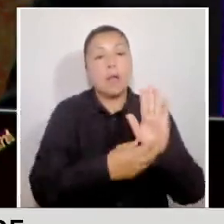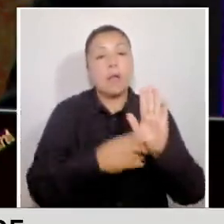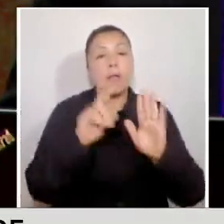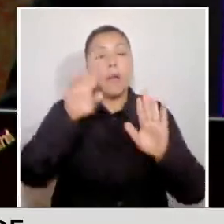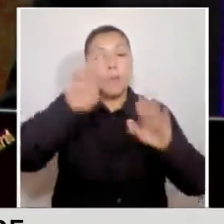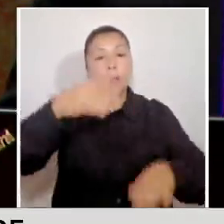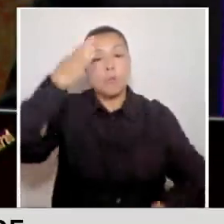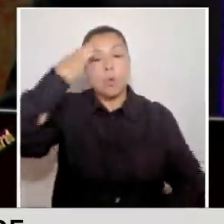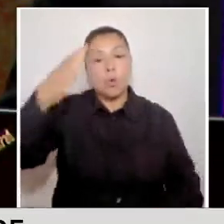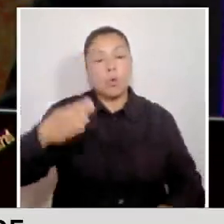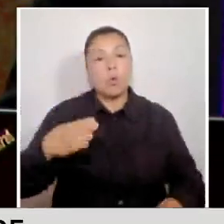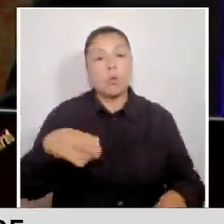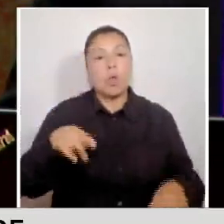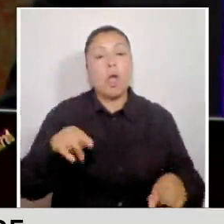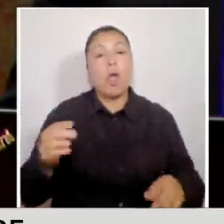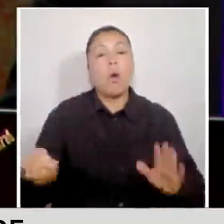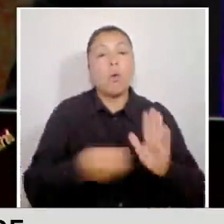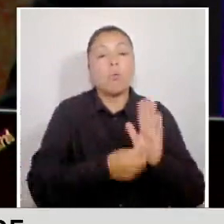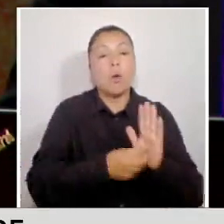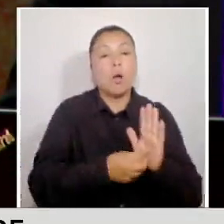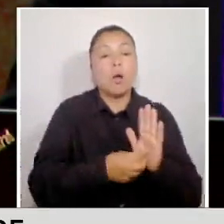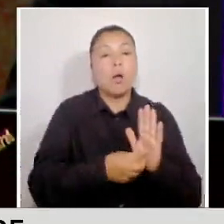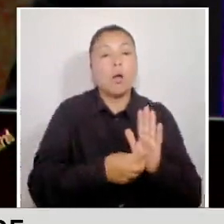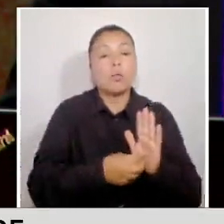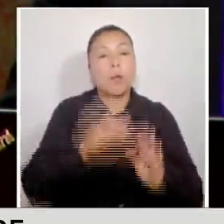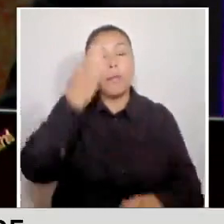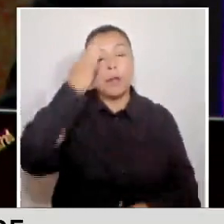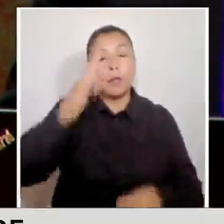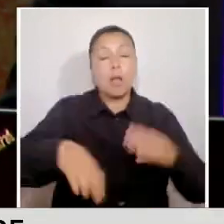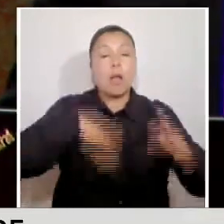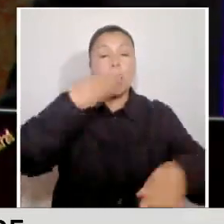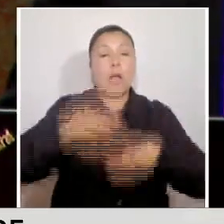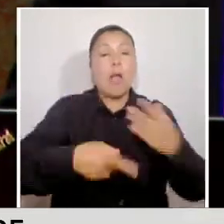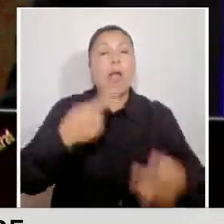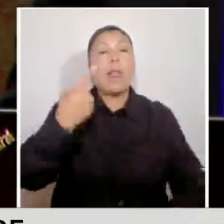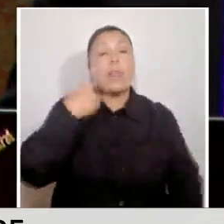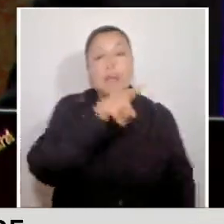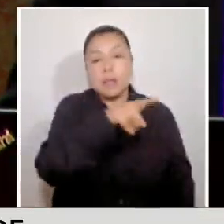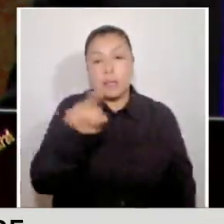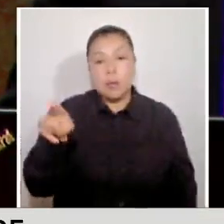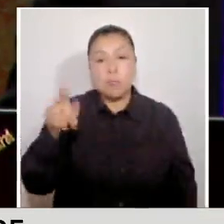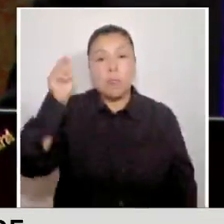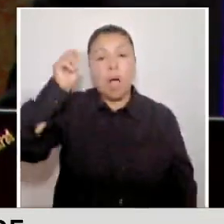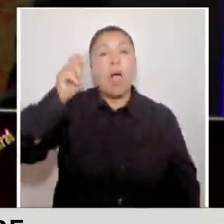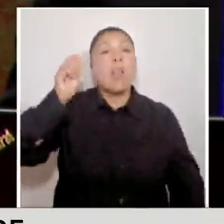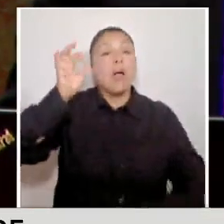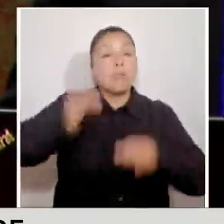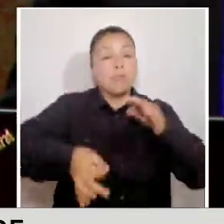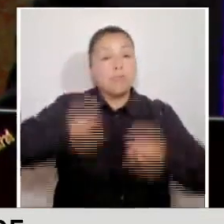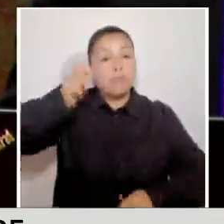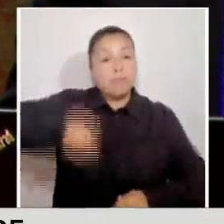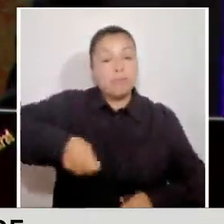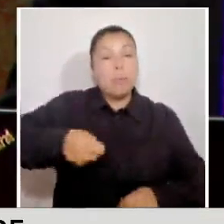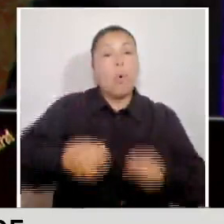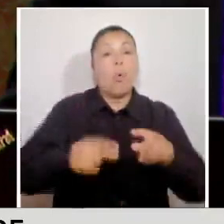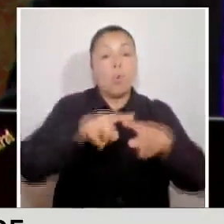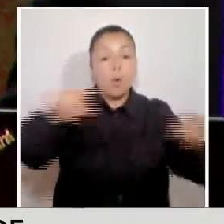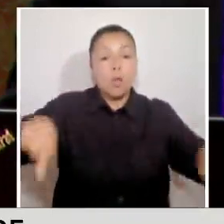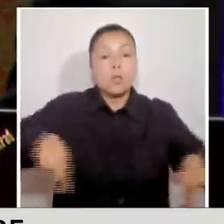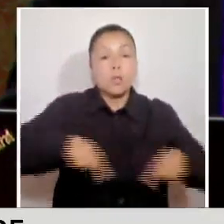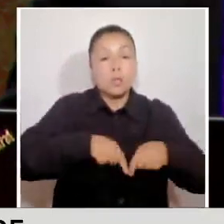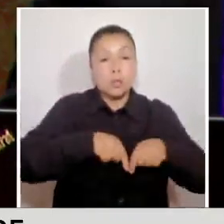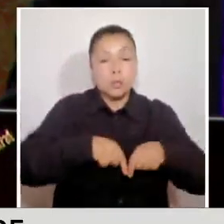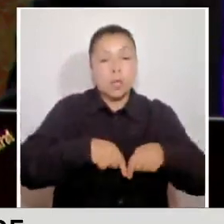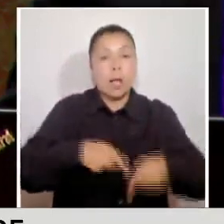de alzada o más tardar al día siguiente hábil cada corte de apelaciones deberá establecer una sala de turno que conozca